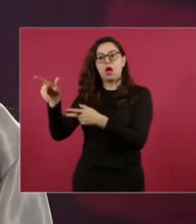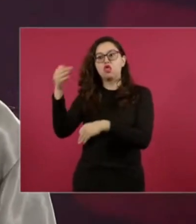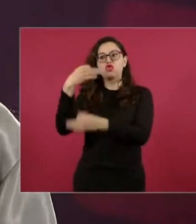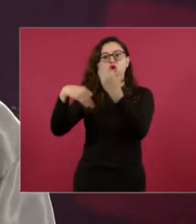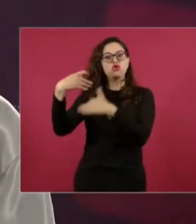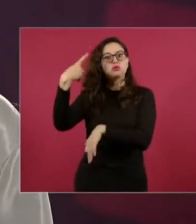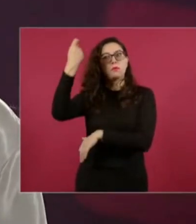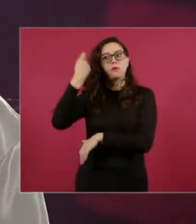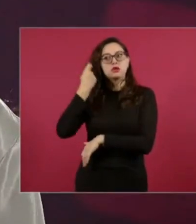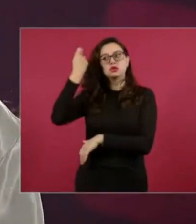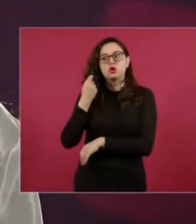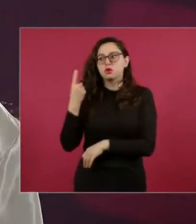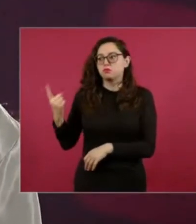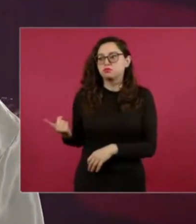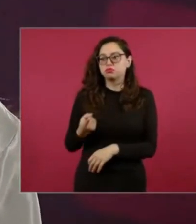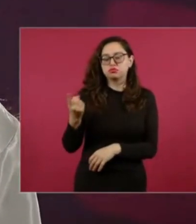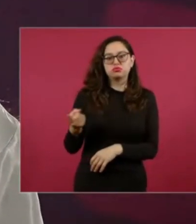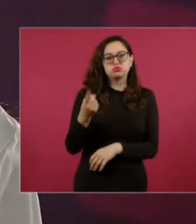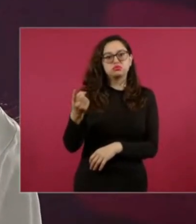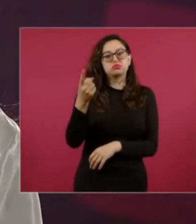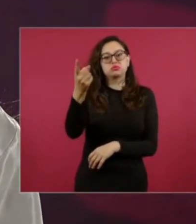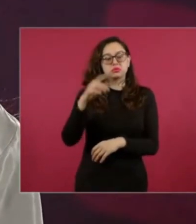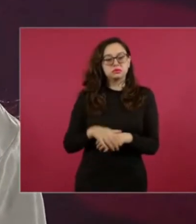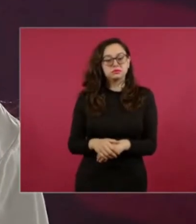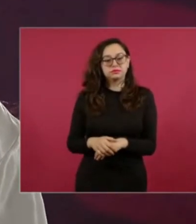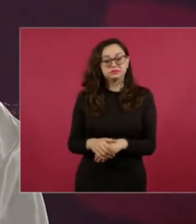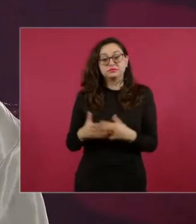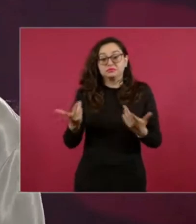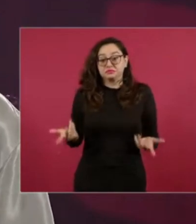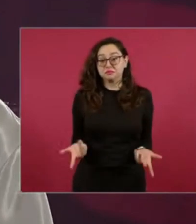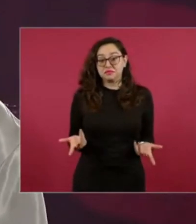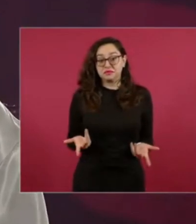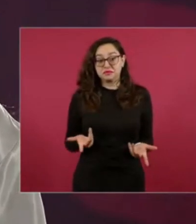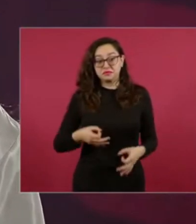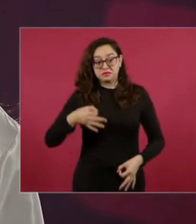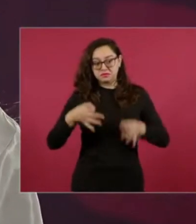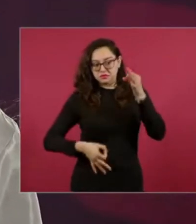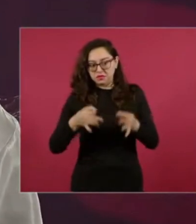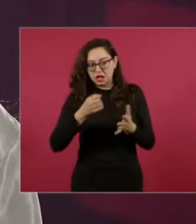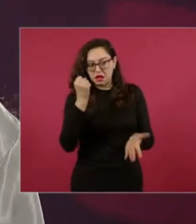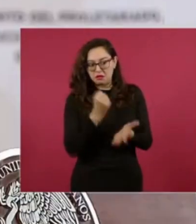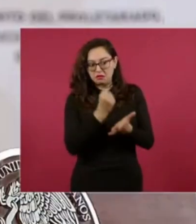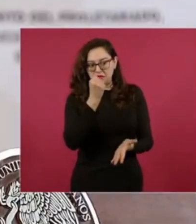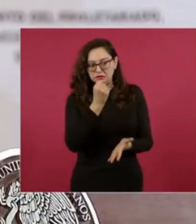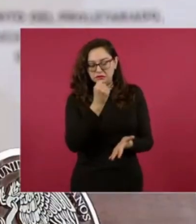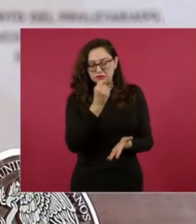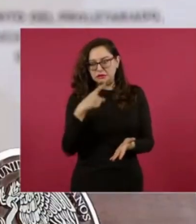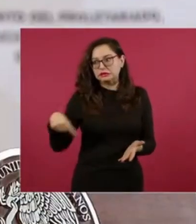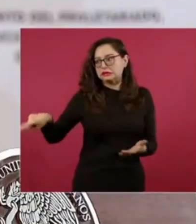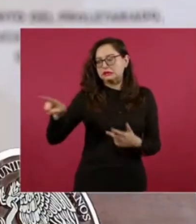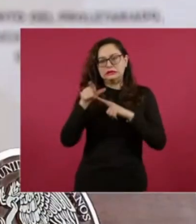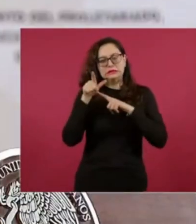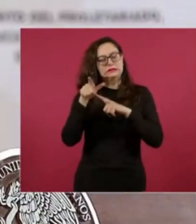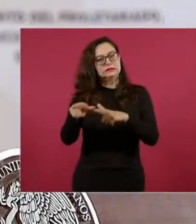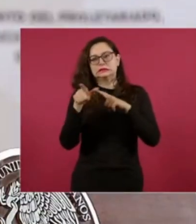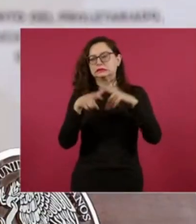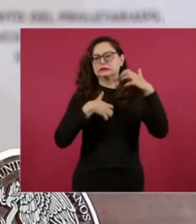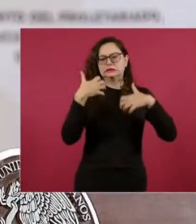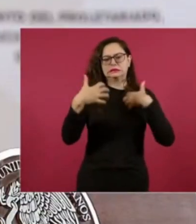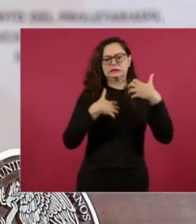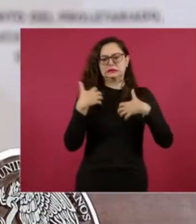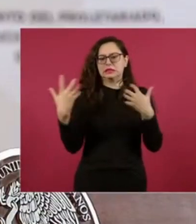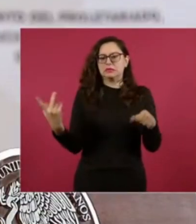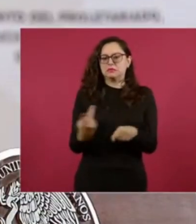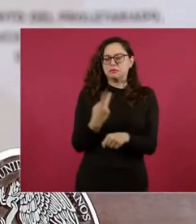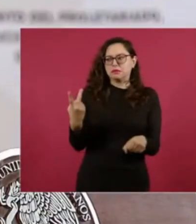aprobada la reforma, continúan mintiendo tan vehementemente que pareciera que algo esconden. Y les vamos a decir que por más de 20 años, la